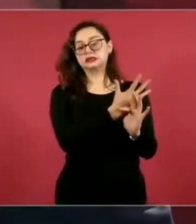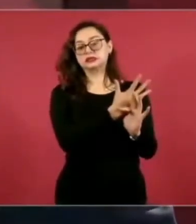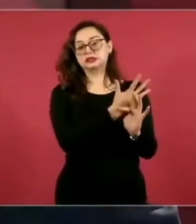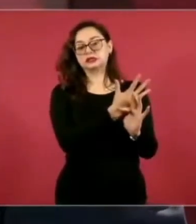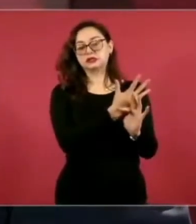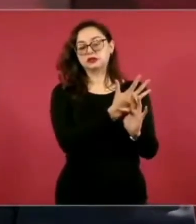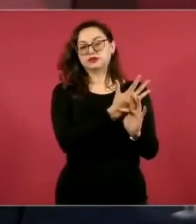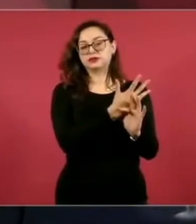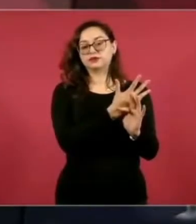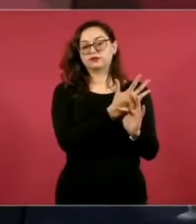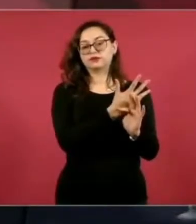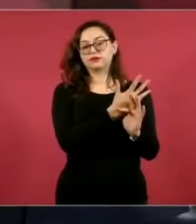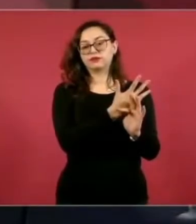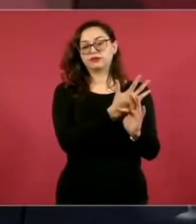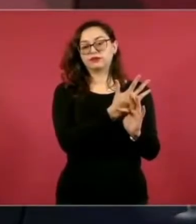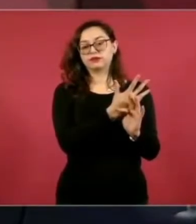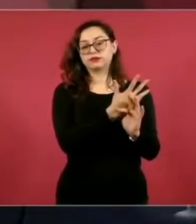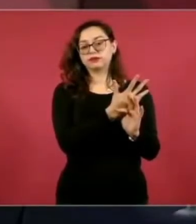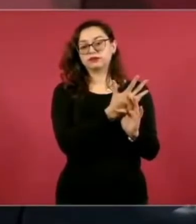habían